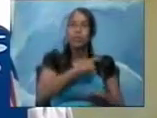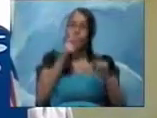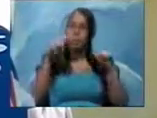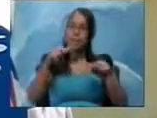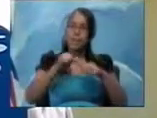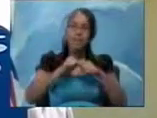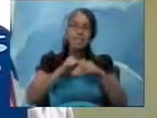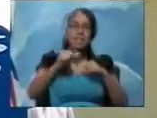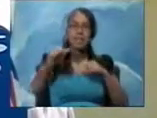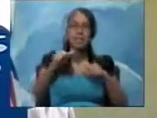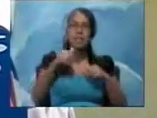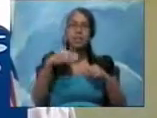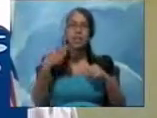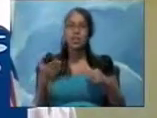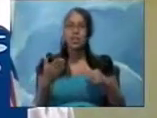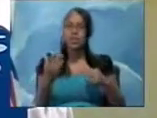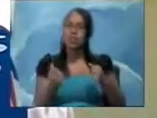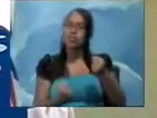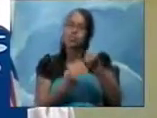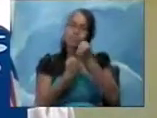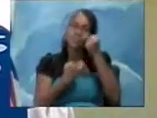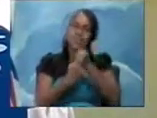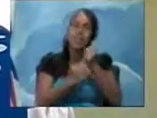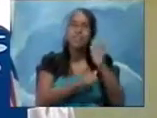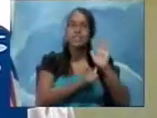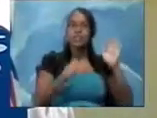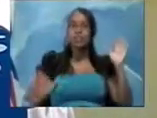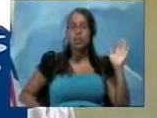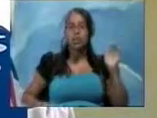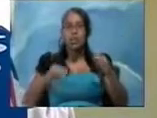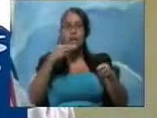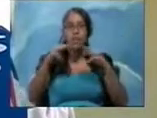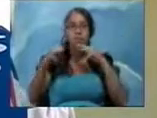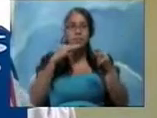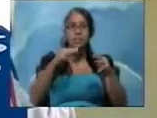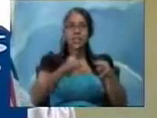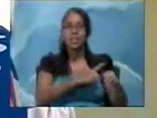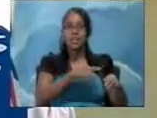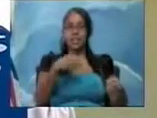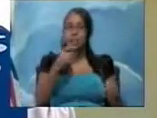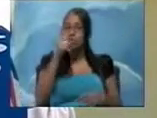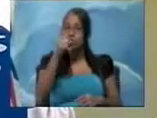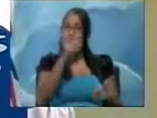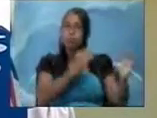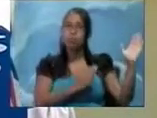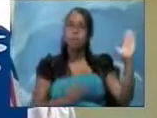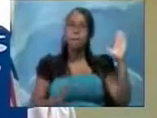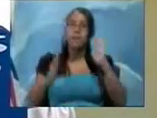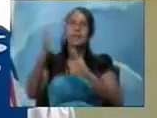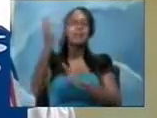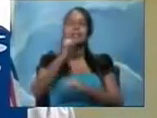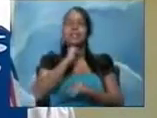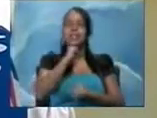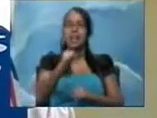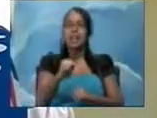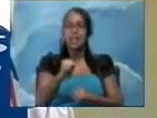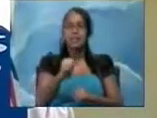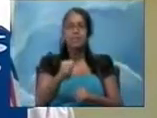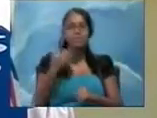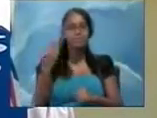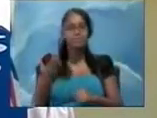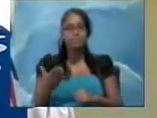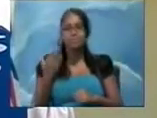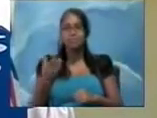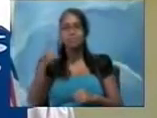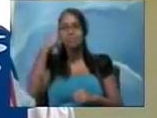semana y nos refuerza el señor el mensaje de que su presencia es indispensable